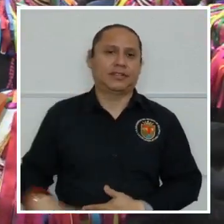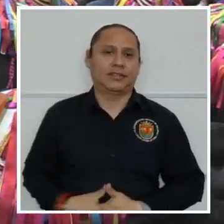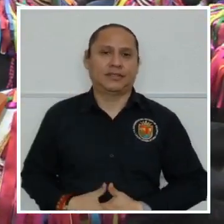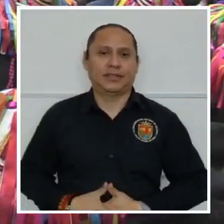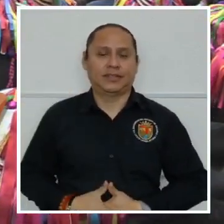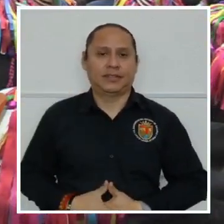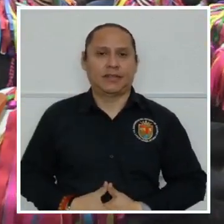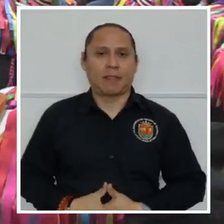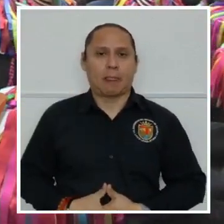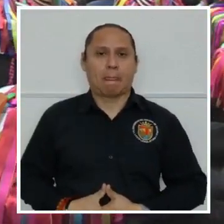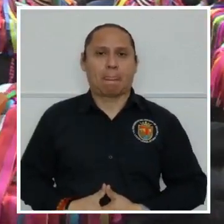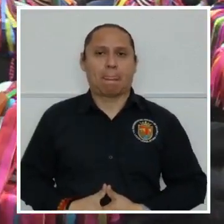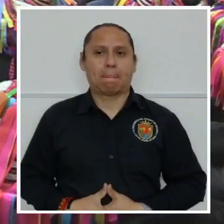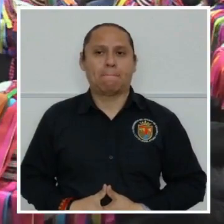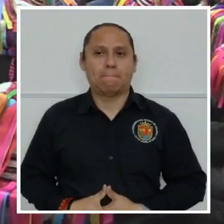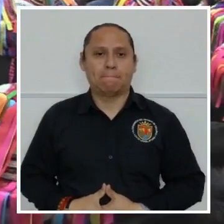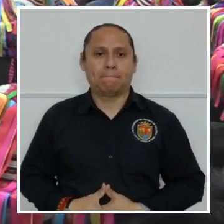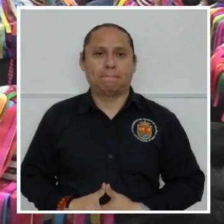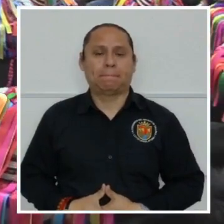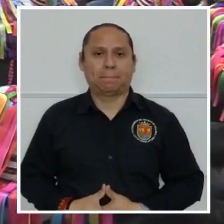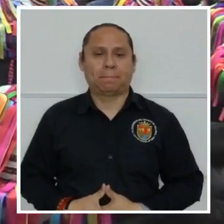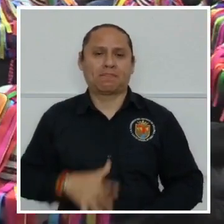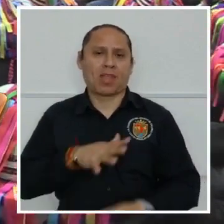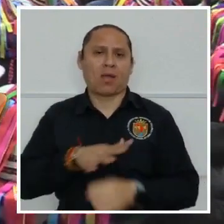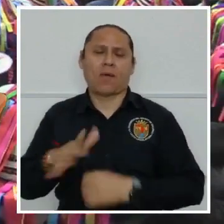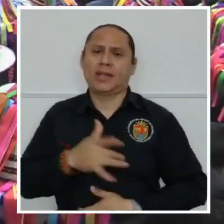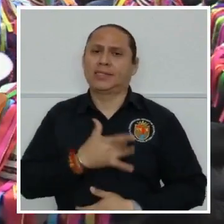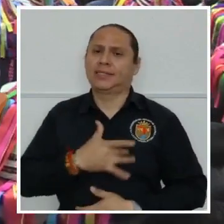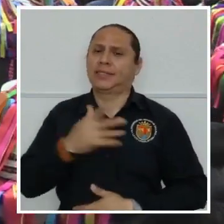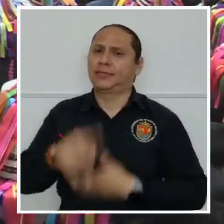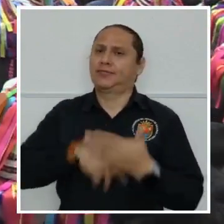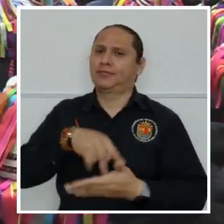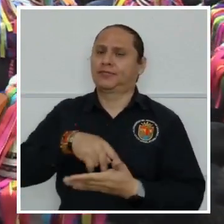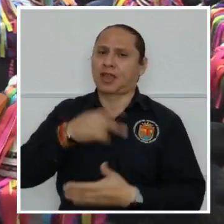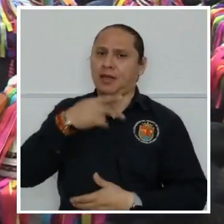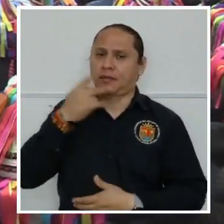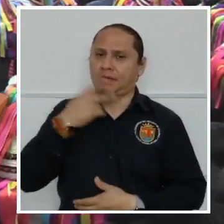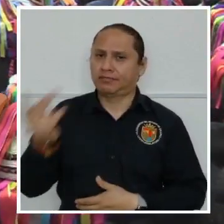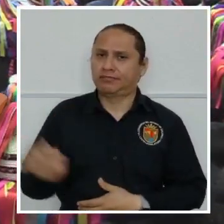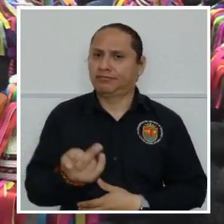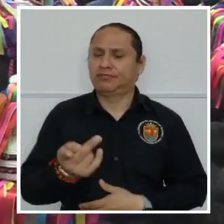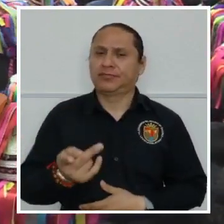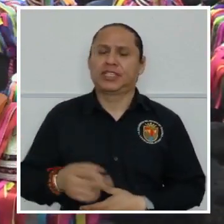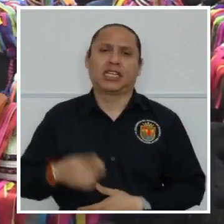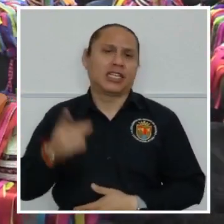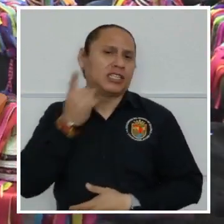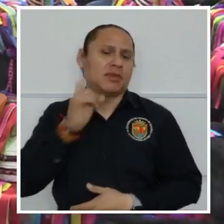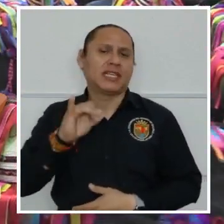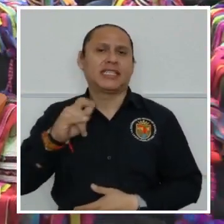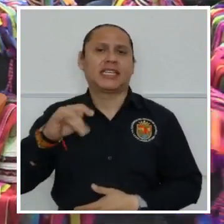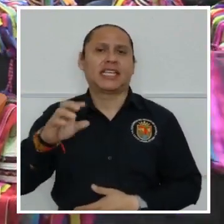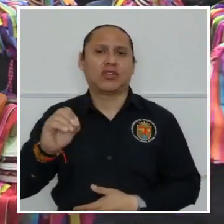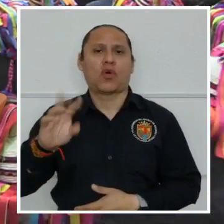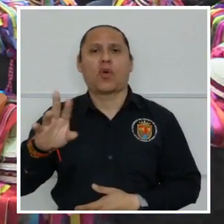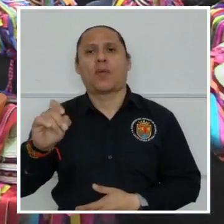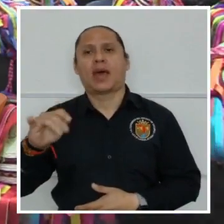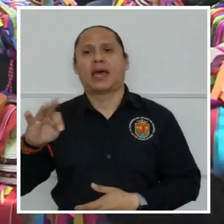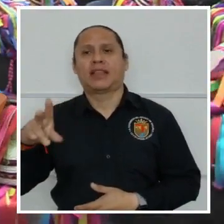momento levantando la mano. ¿En qué sentido su participación, diputado Isidro Obando Medina?